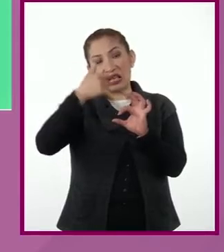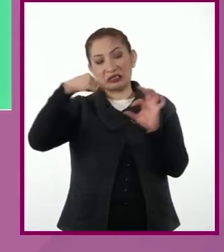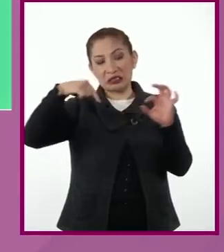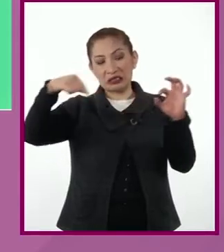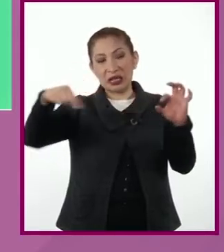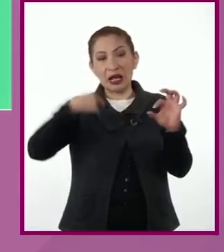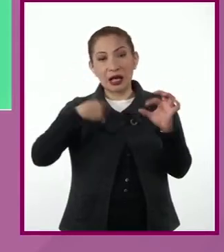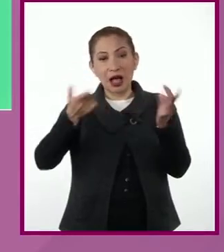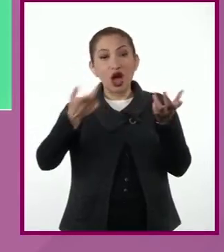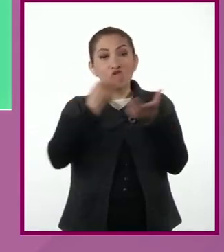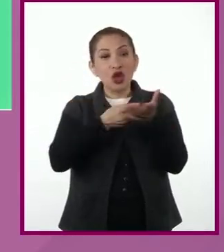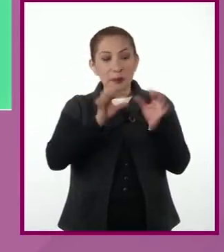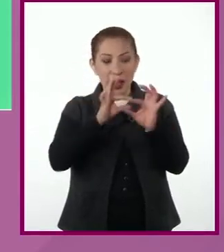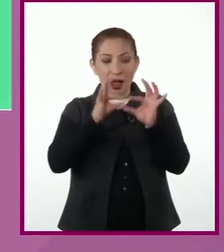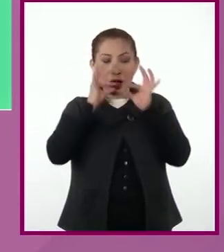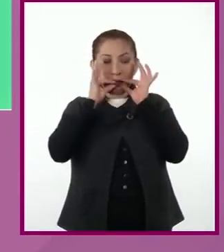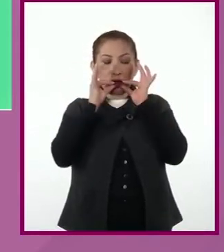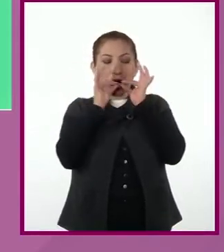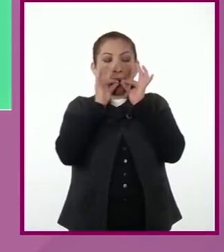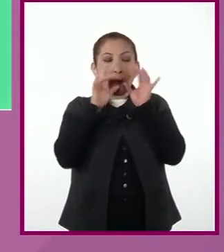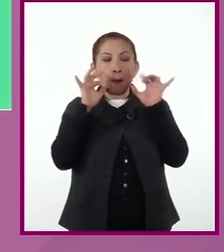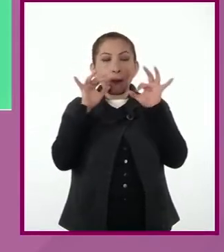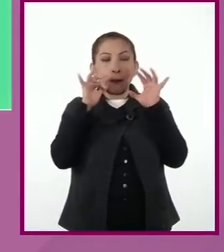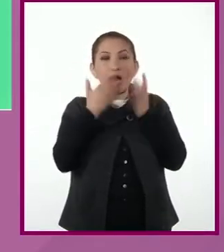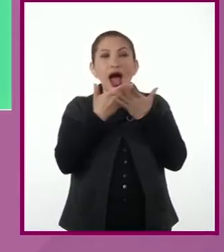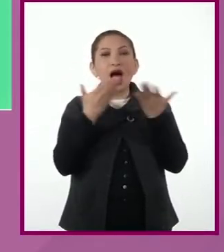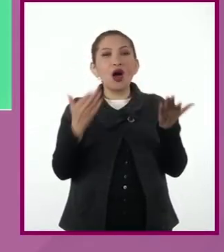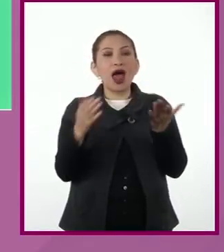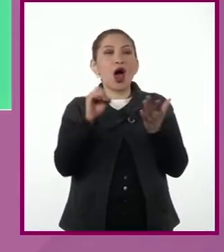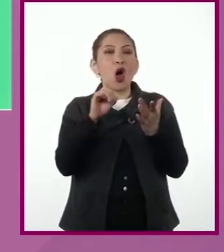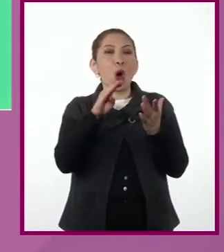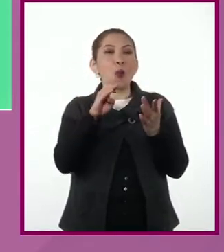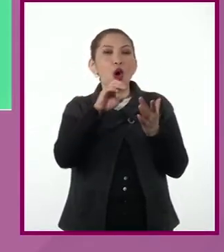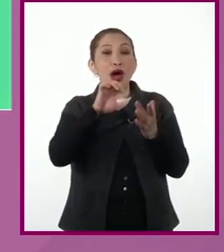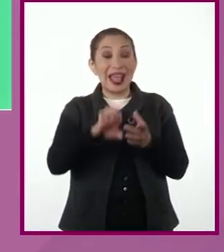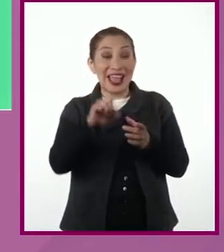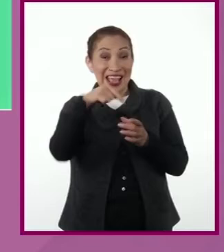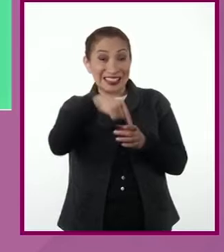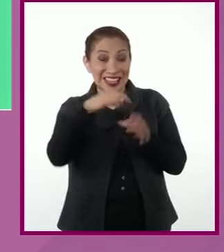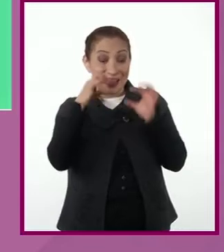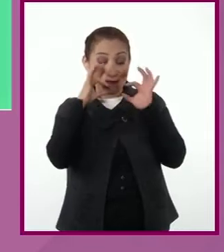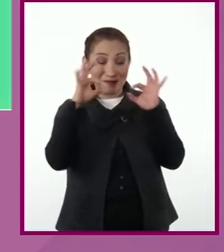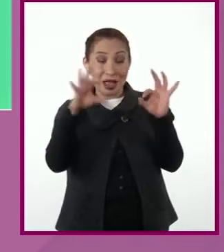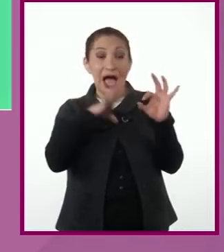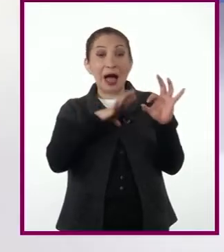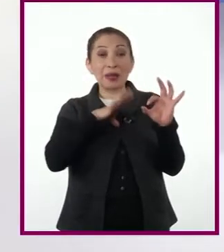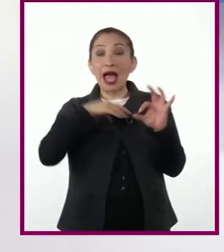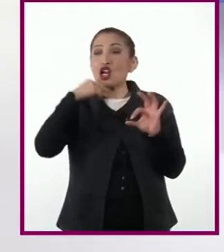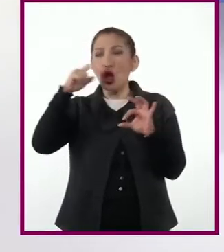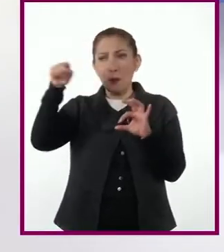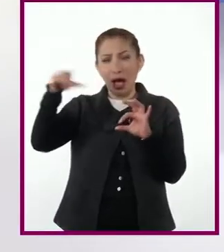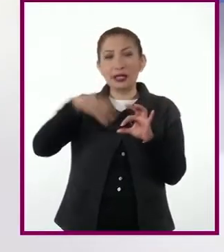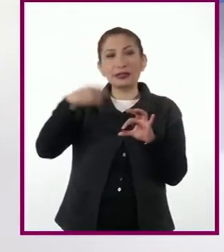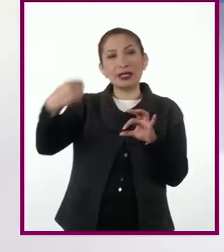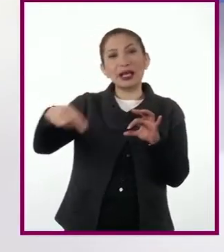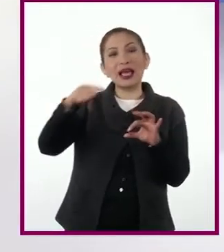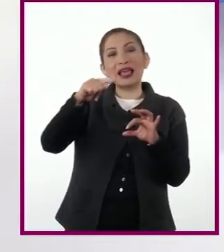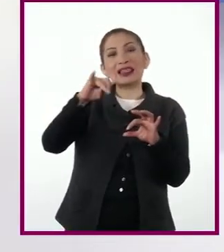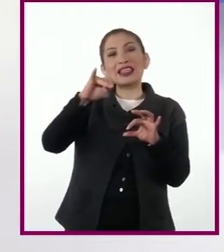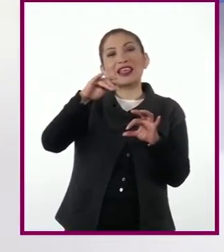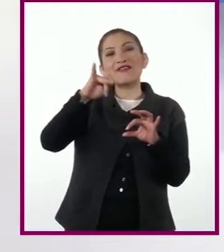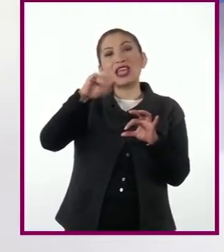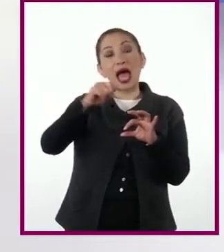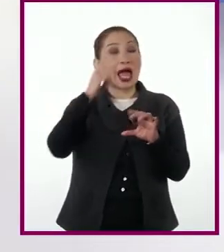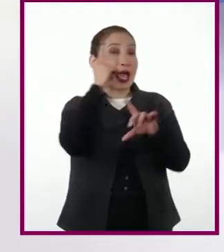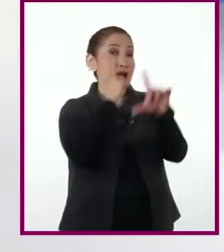poseían lengüeta doble, justo como el oboe de hoy en día. El instrumento también existía en Roma y se llamaba tibia.